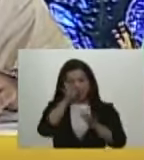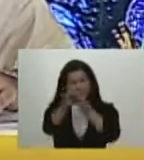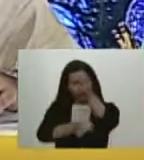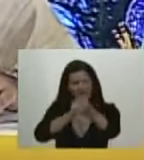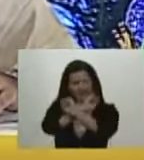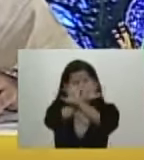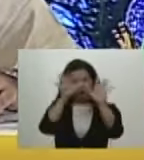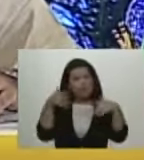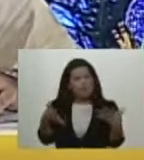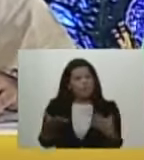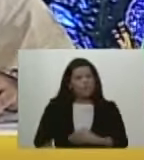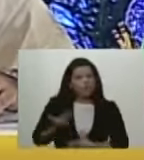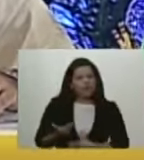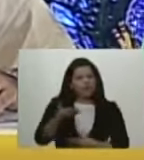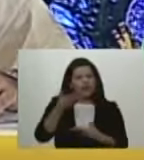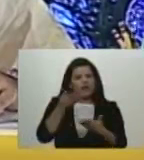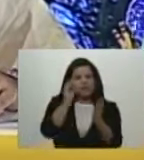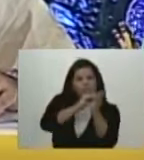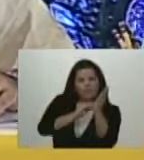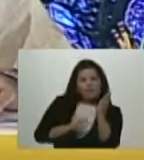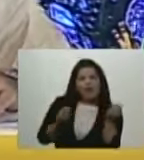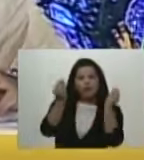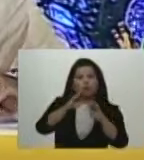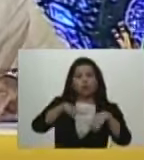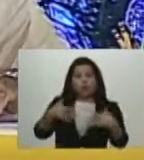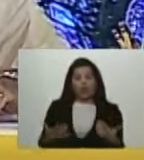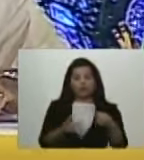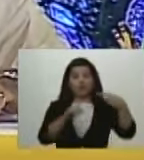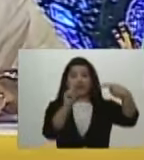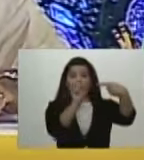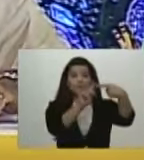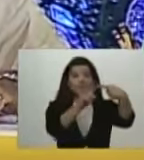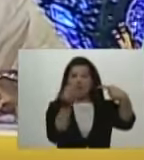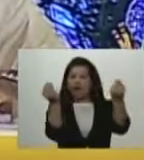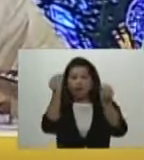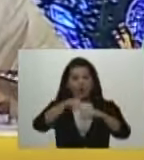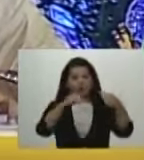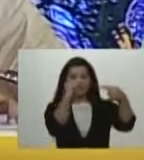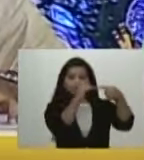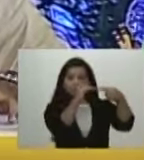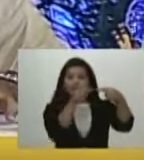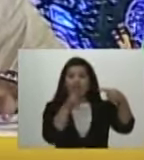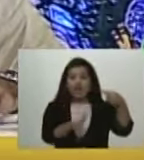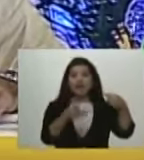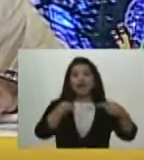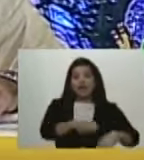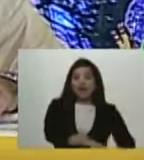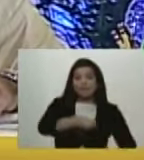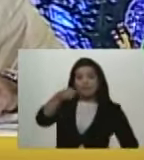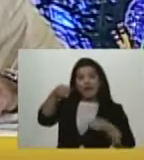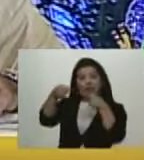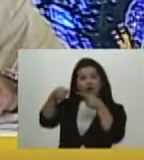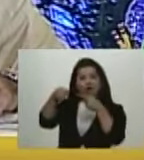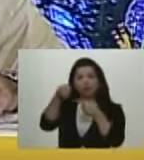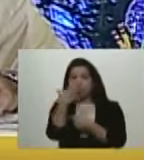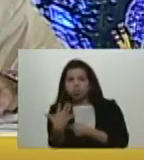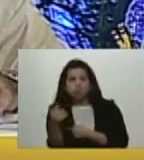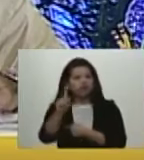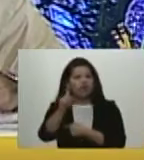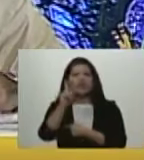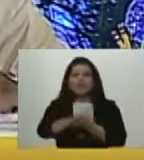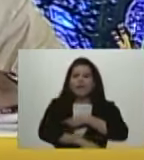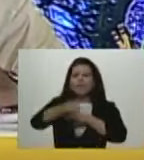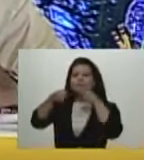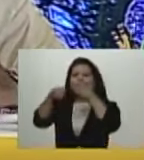que esta espada sea reivindicada y llevada, exaltada al más alto lugar de